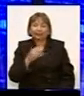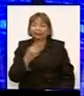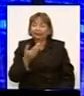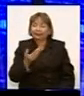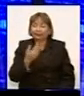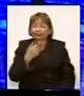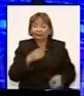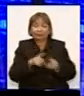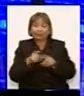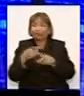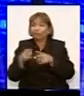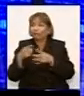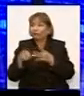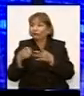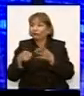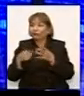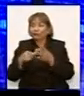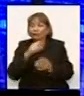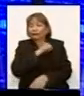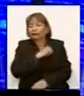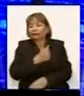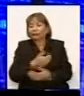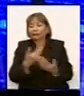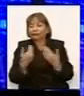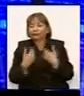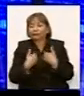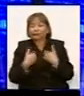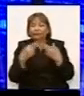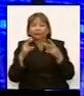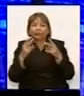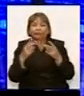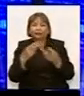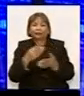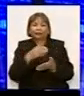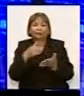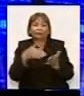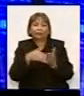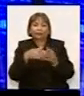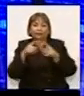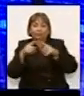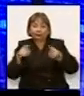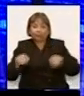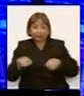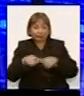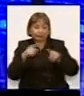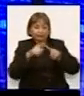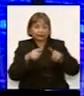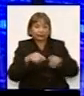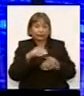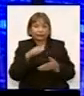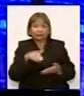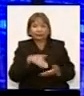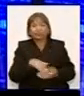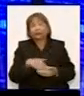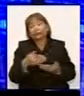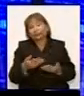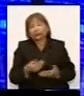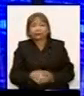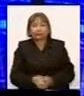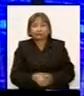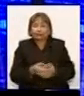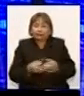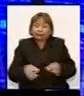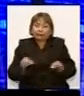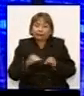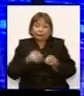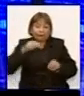a diferentes autoridades que tienen que ver con el tema de la demarcación territorial y también descentralización. Importante resaltar que acá en Lima